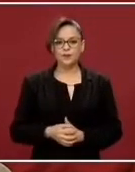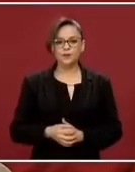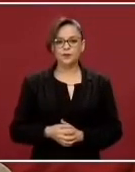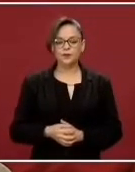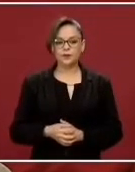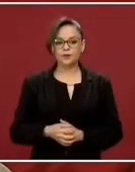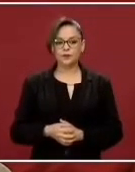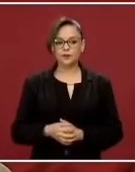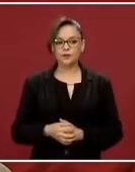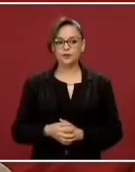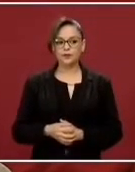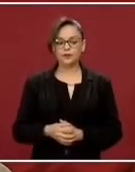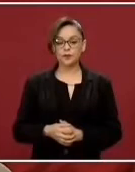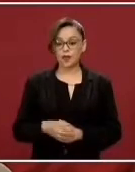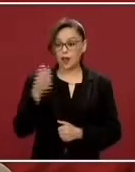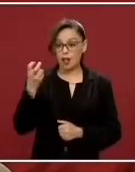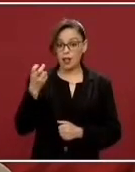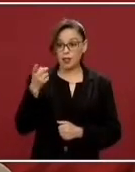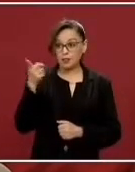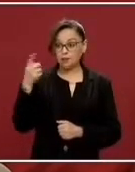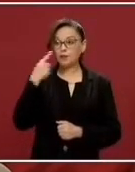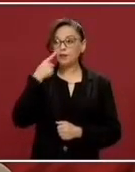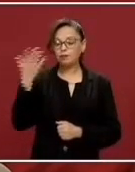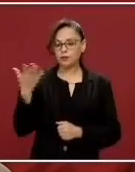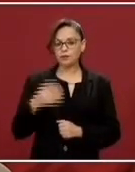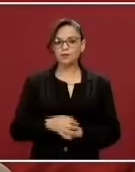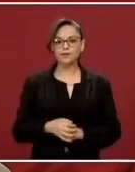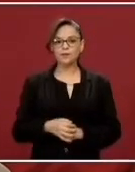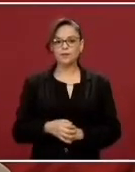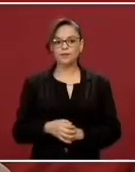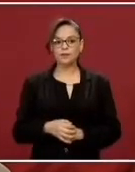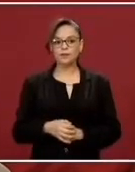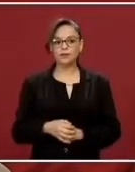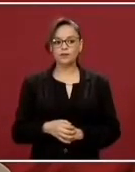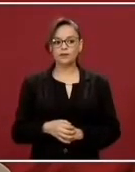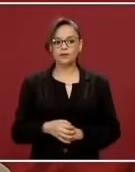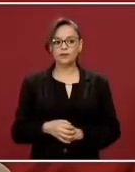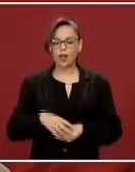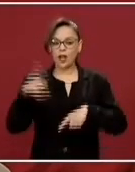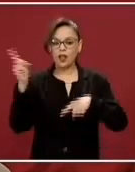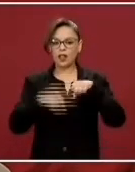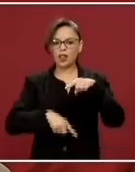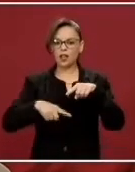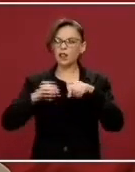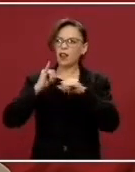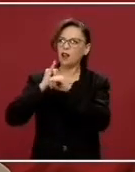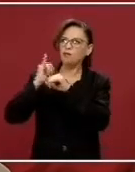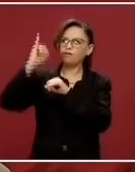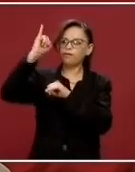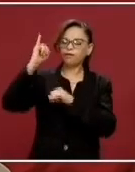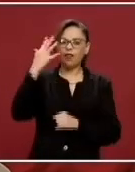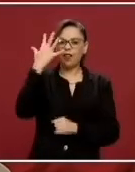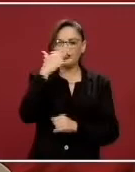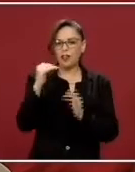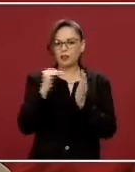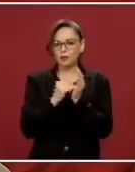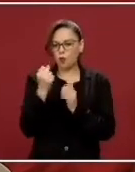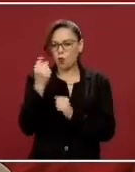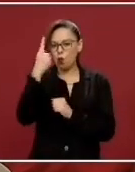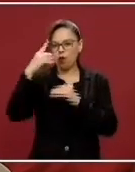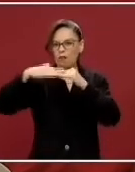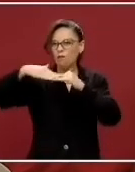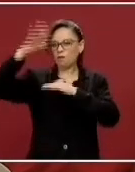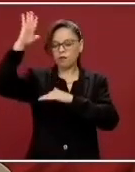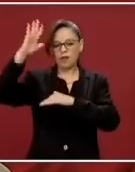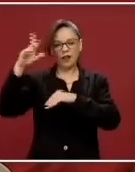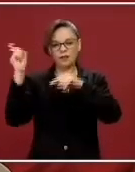En esa diapositiva lo que hicimos fue quitar la parte alta de 10,001 casos hacia arriba para que se